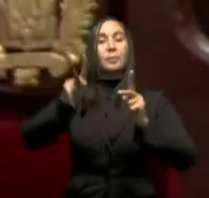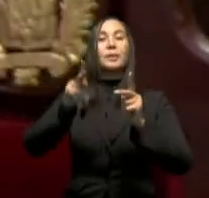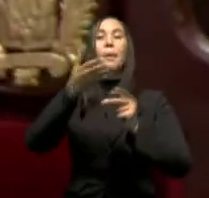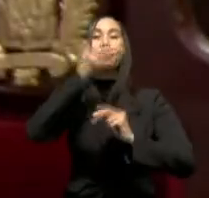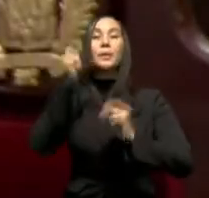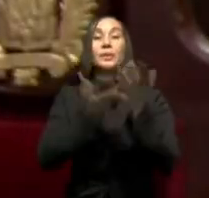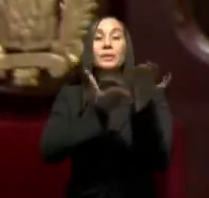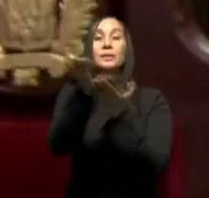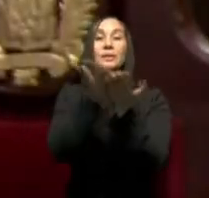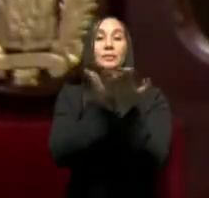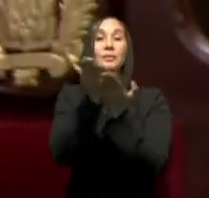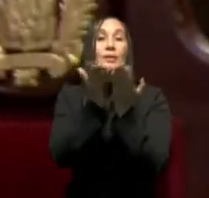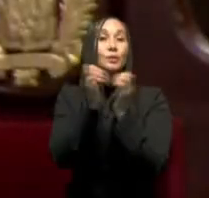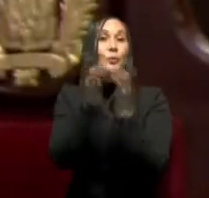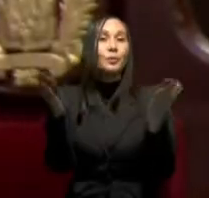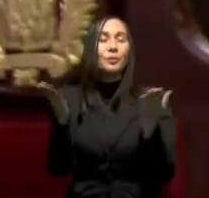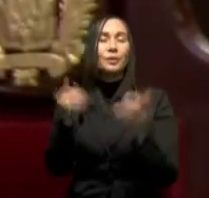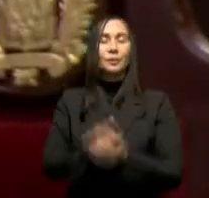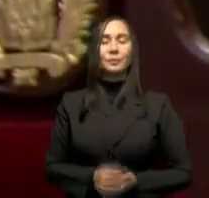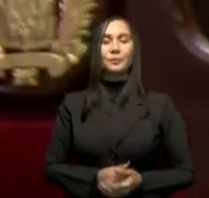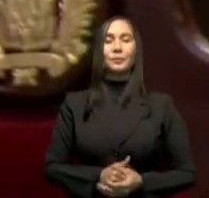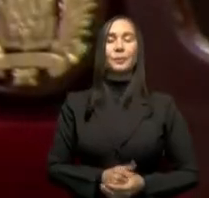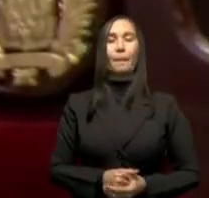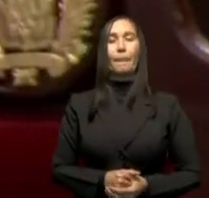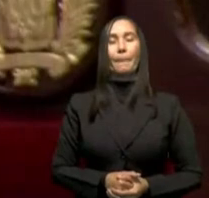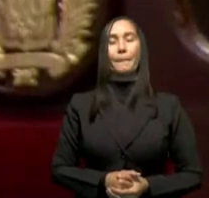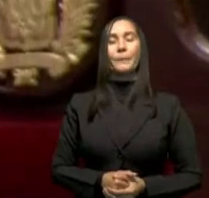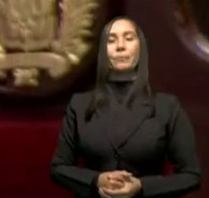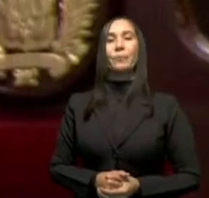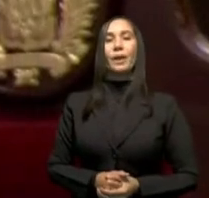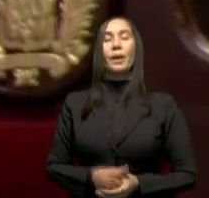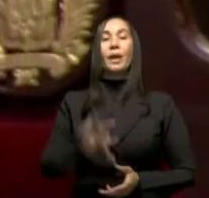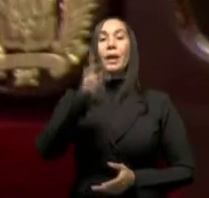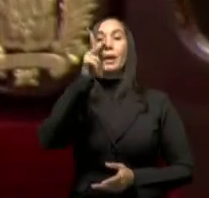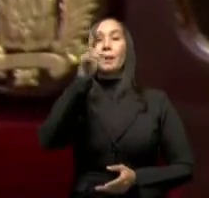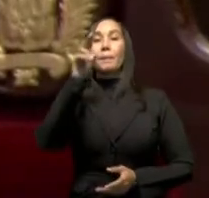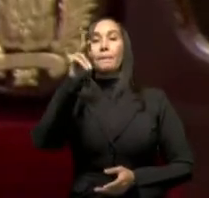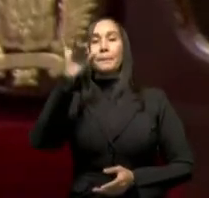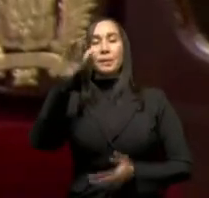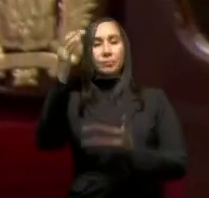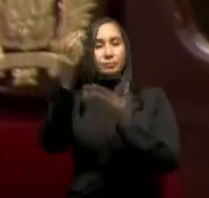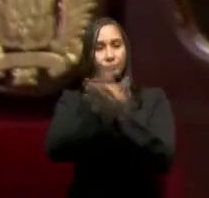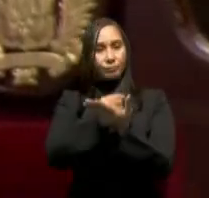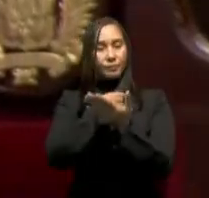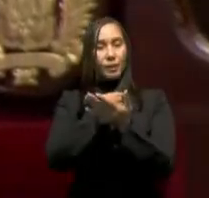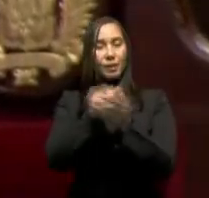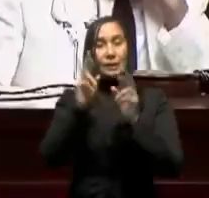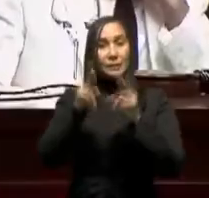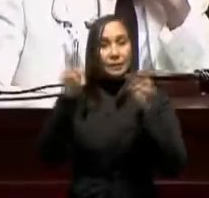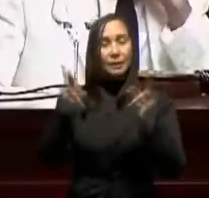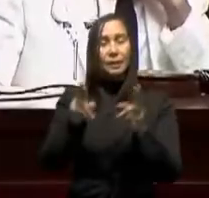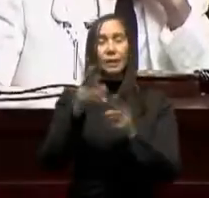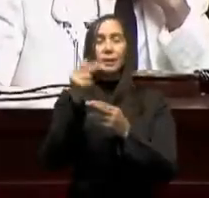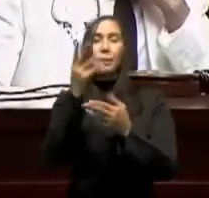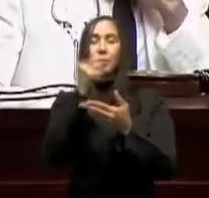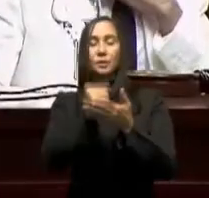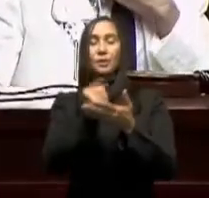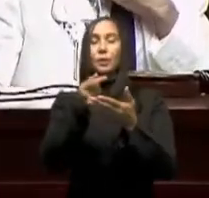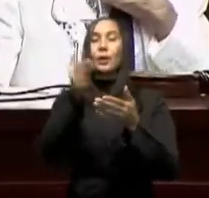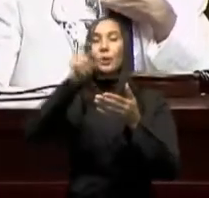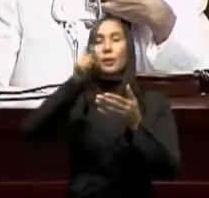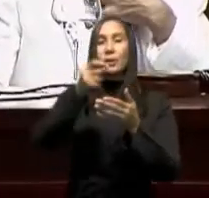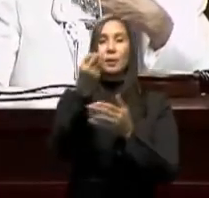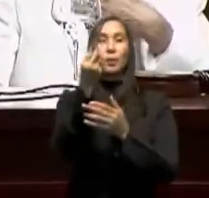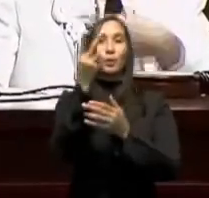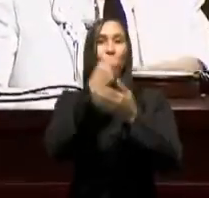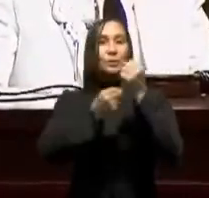servicios públicos. Acelerar el crecimiento promedio anual del PIB al 6%, que es la tasa necesaria para que se duplique en